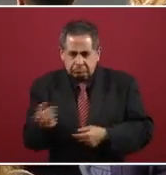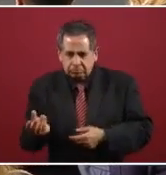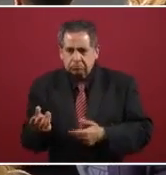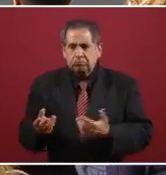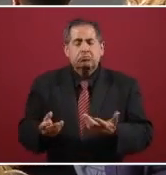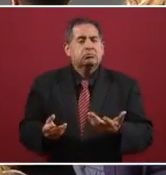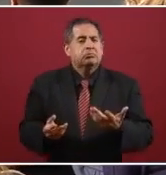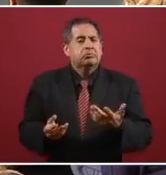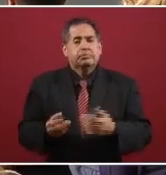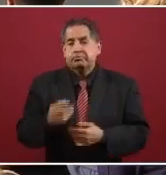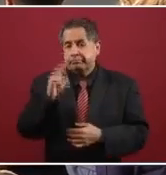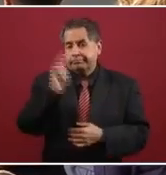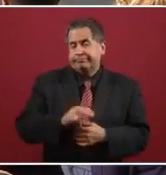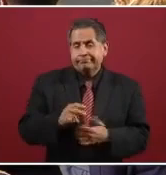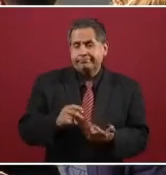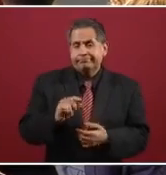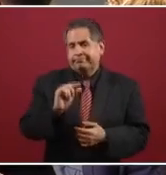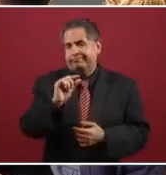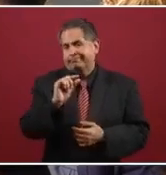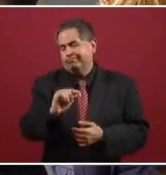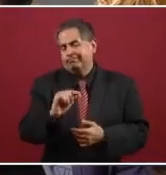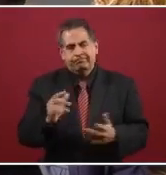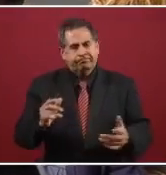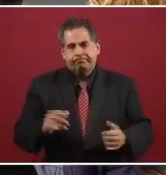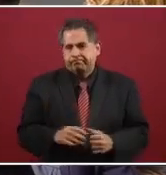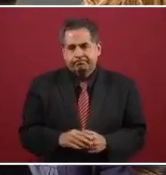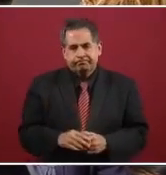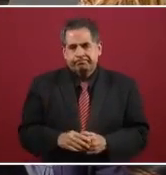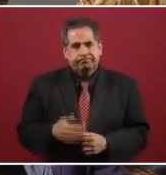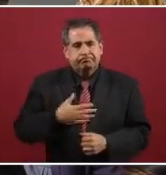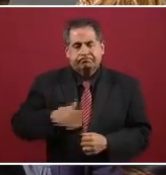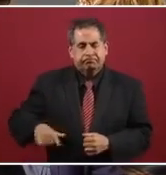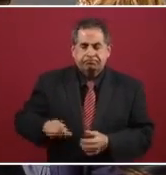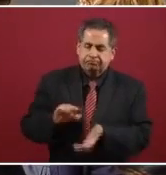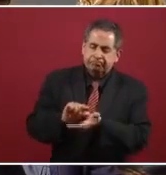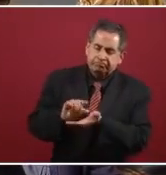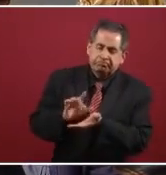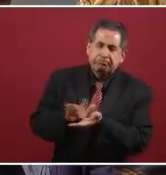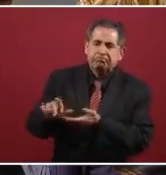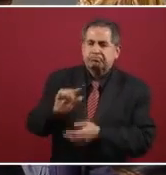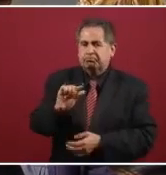y muy poco apoyo por parte del gobierno.